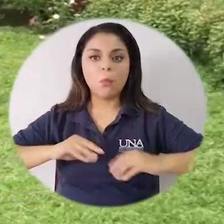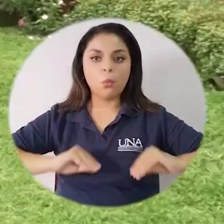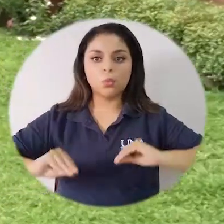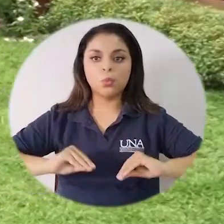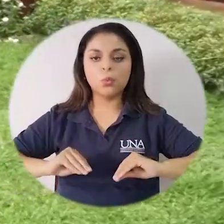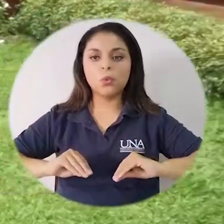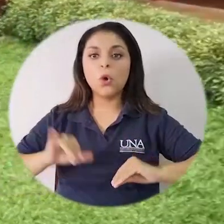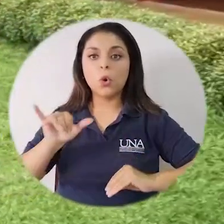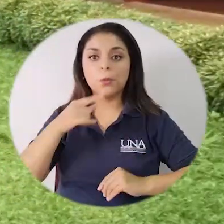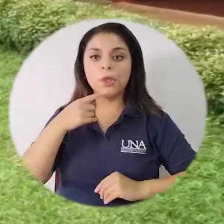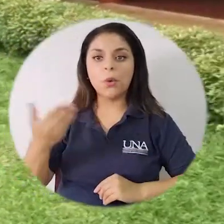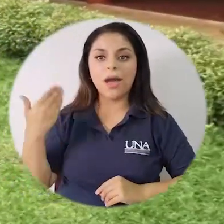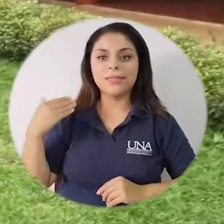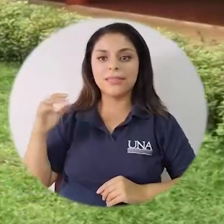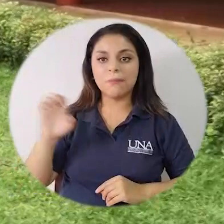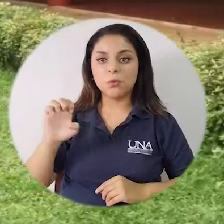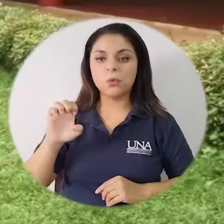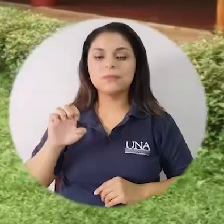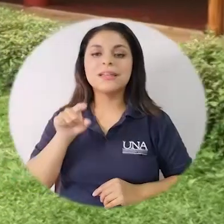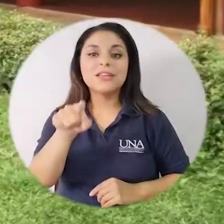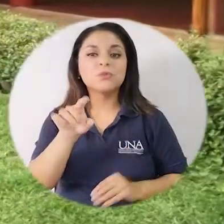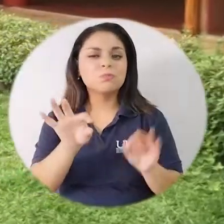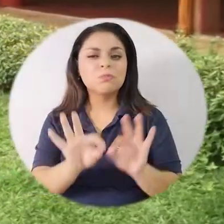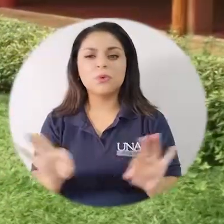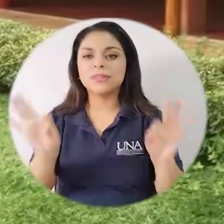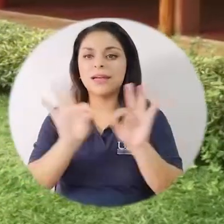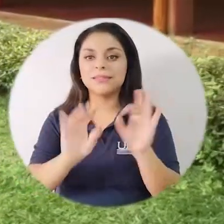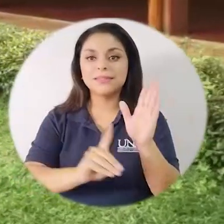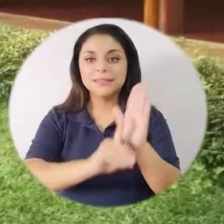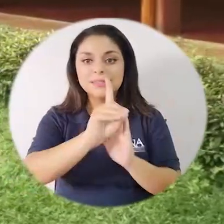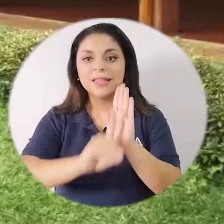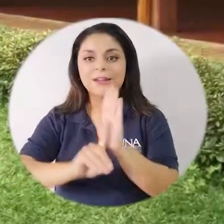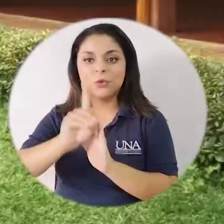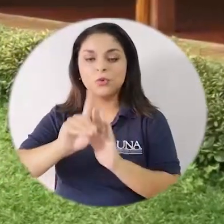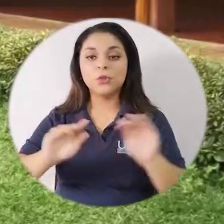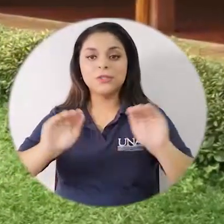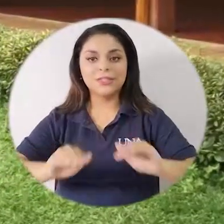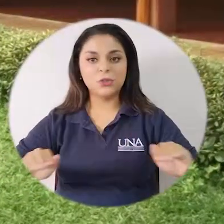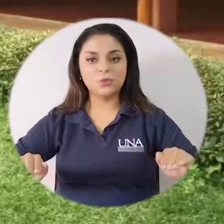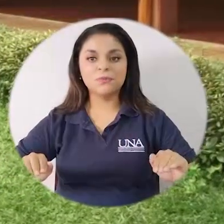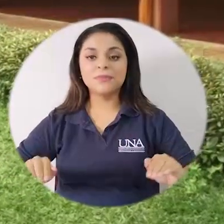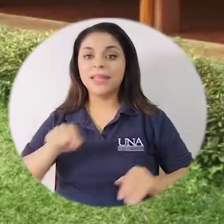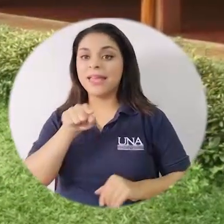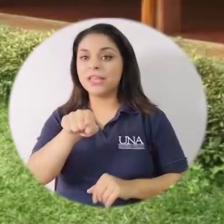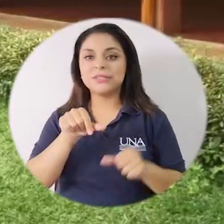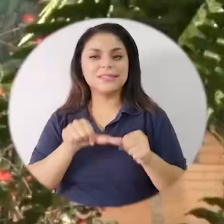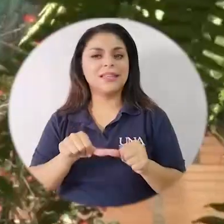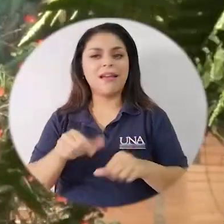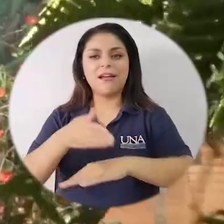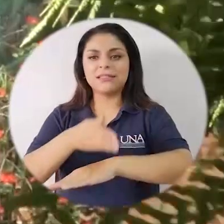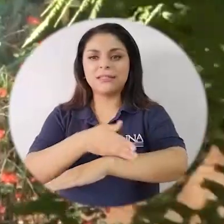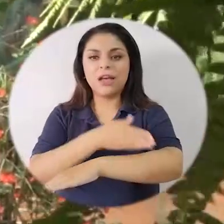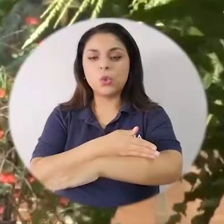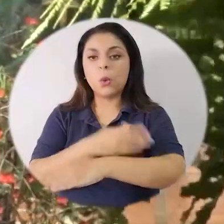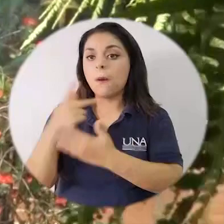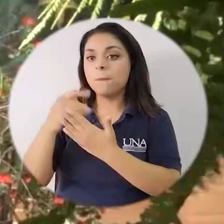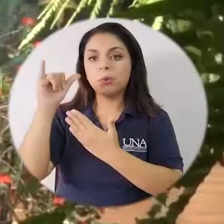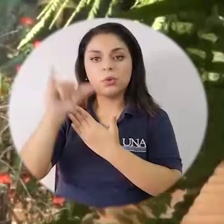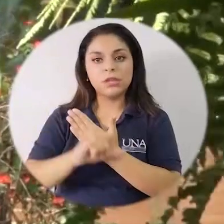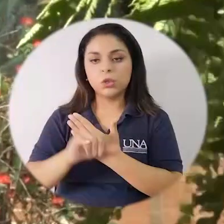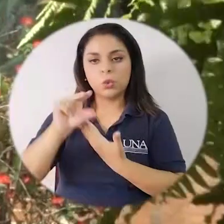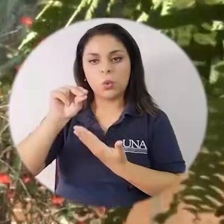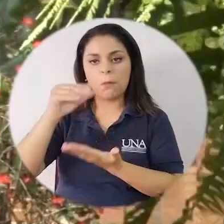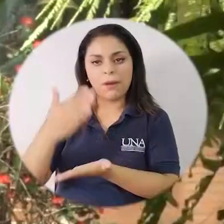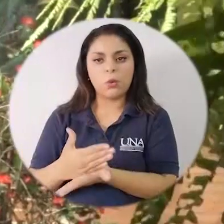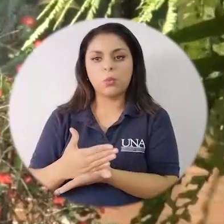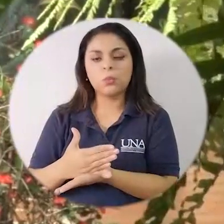es muy importante en el desarrollo de los niños. Entonces, debemos seguir avanzando. El proyecto no se paralizó con los